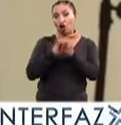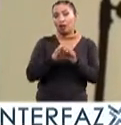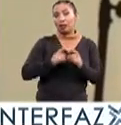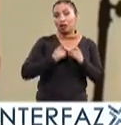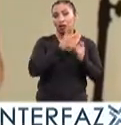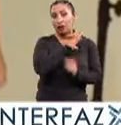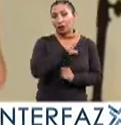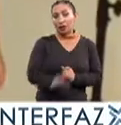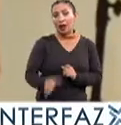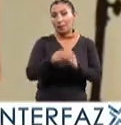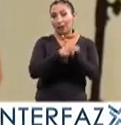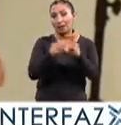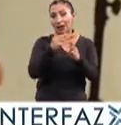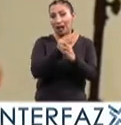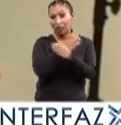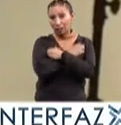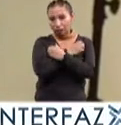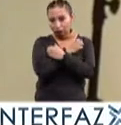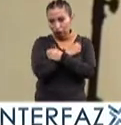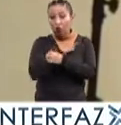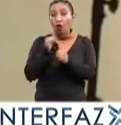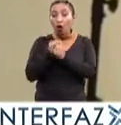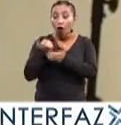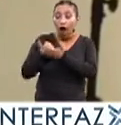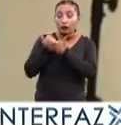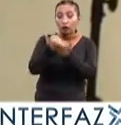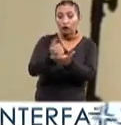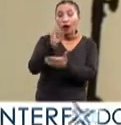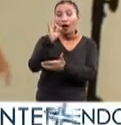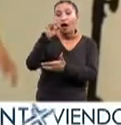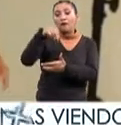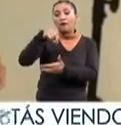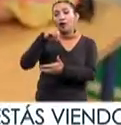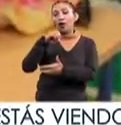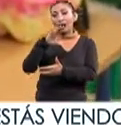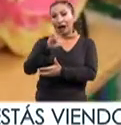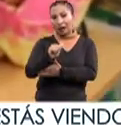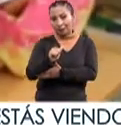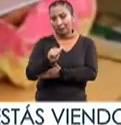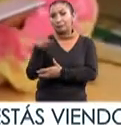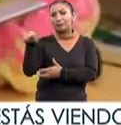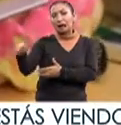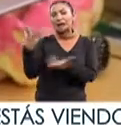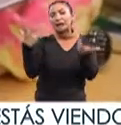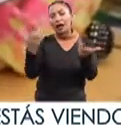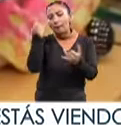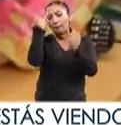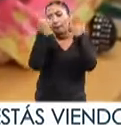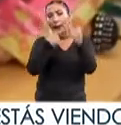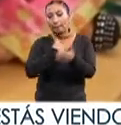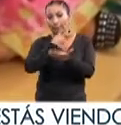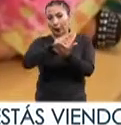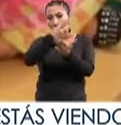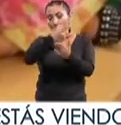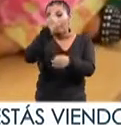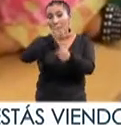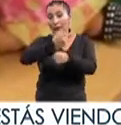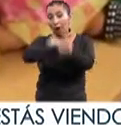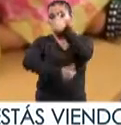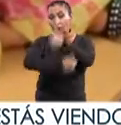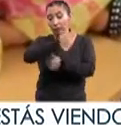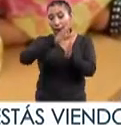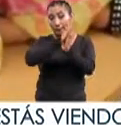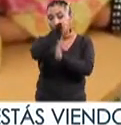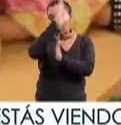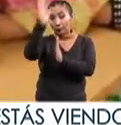Dirección General de Materiales Educativos, en colaboración con el Fondo de Cultura Económica, llevaron a cabo la premiación del primer concurso